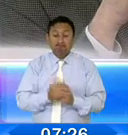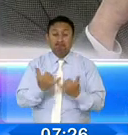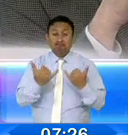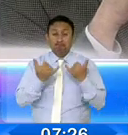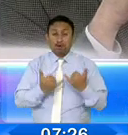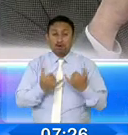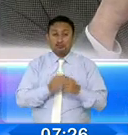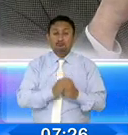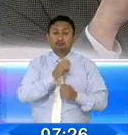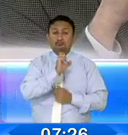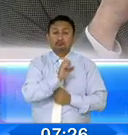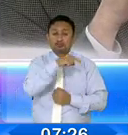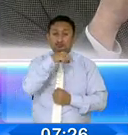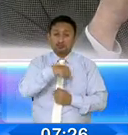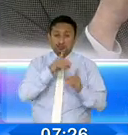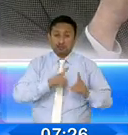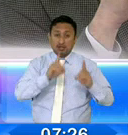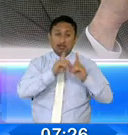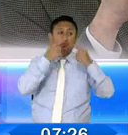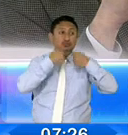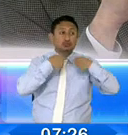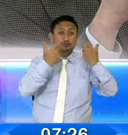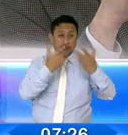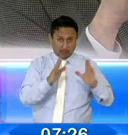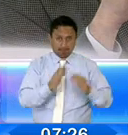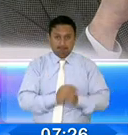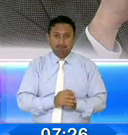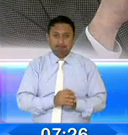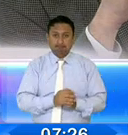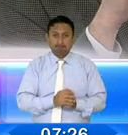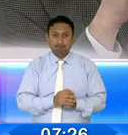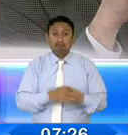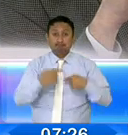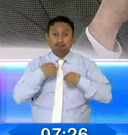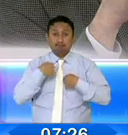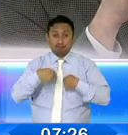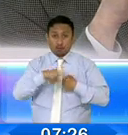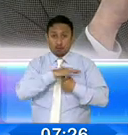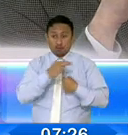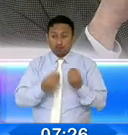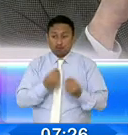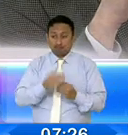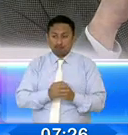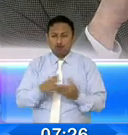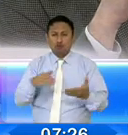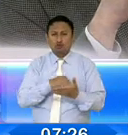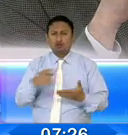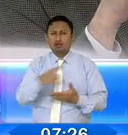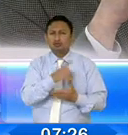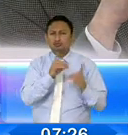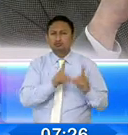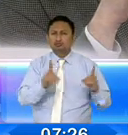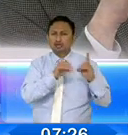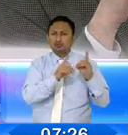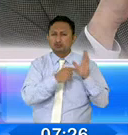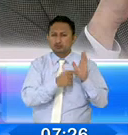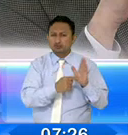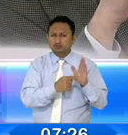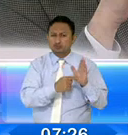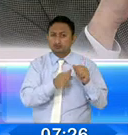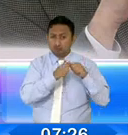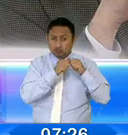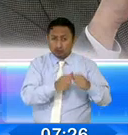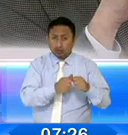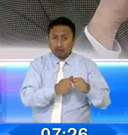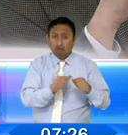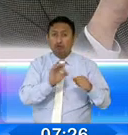sus proclamaciones y a nosotros nos queda la duda si esa proclamación de resultado queda vigente o,